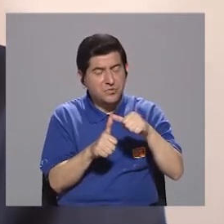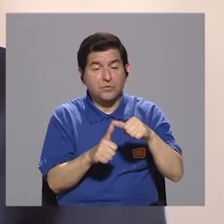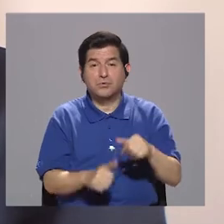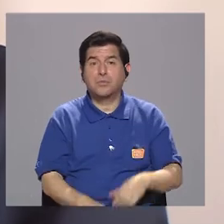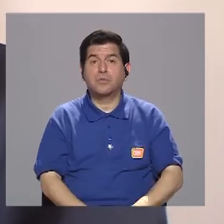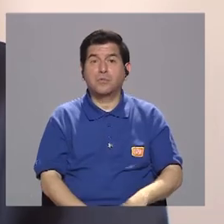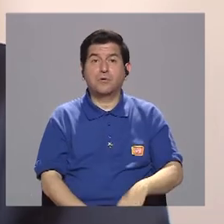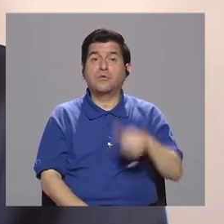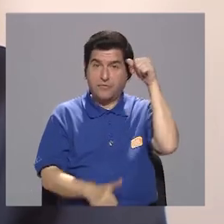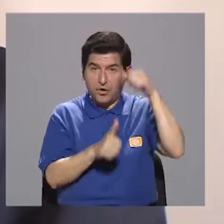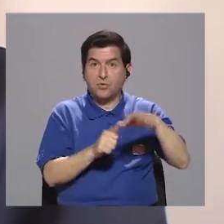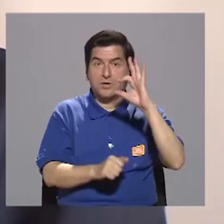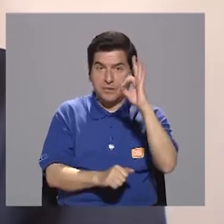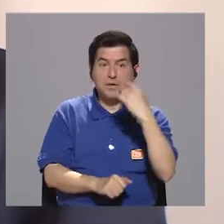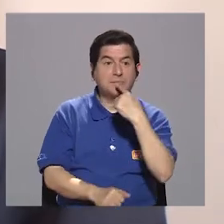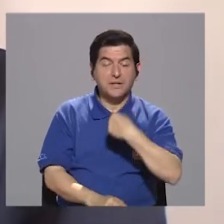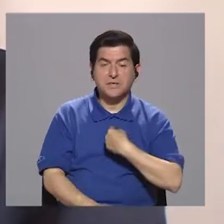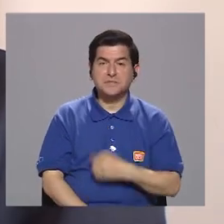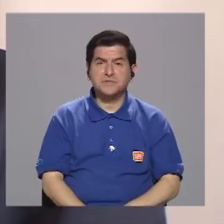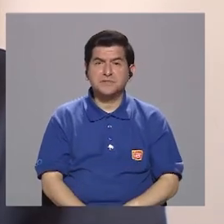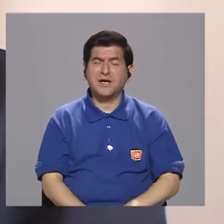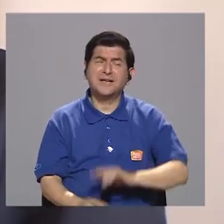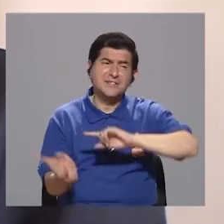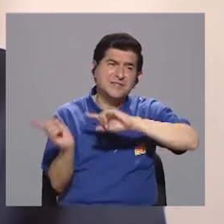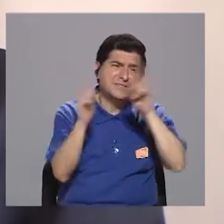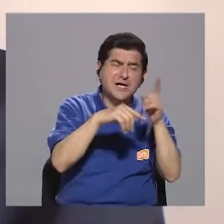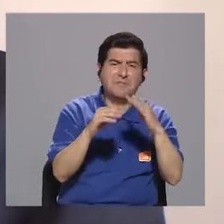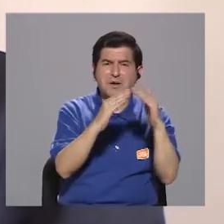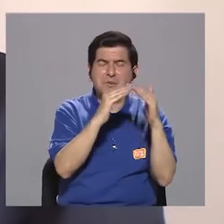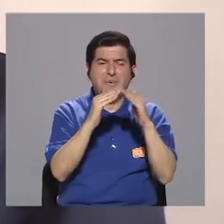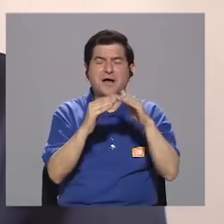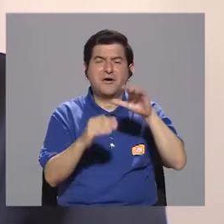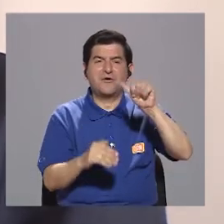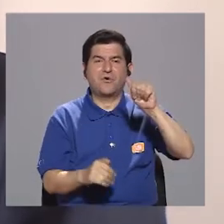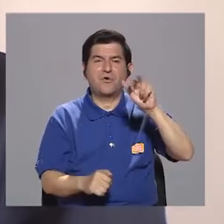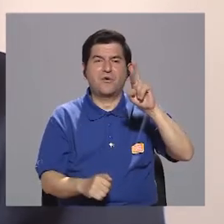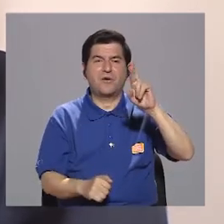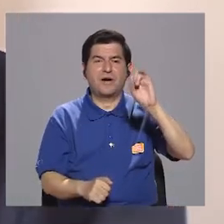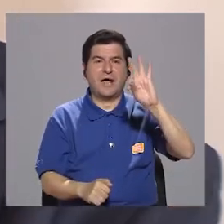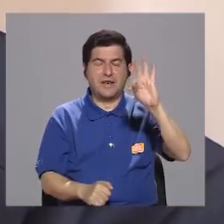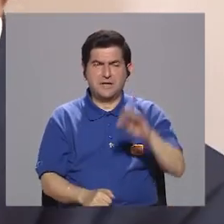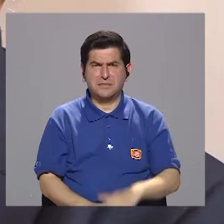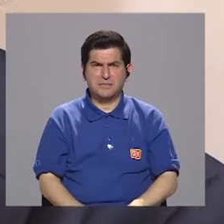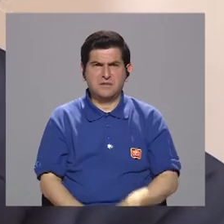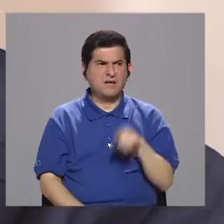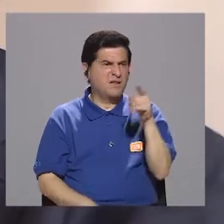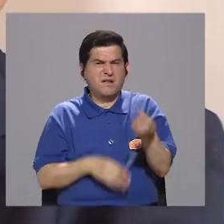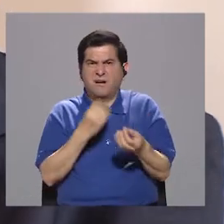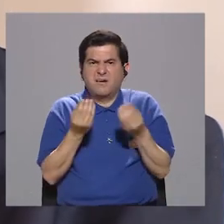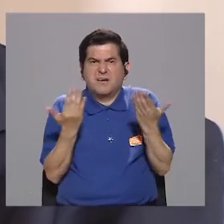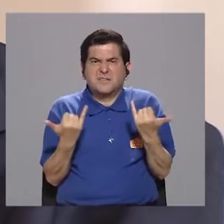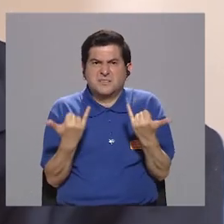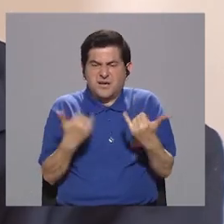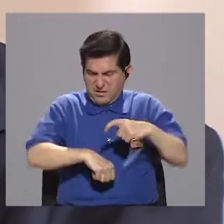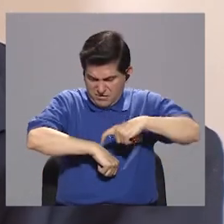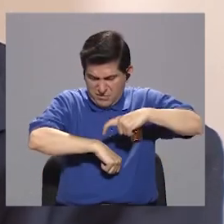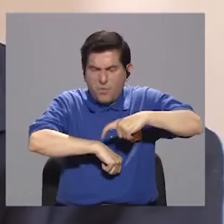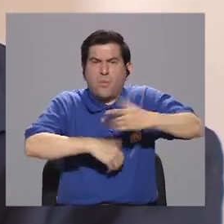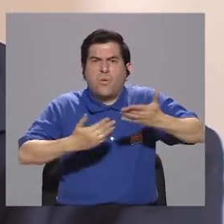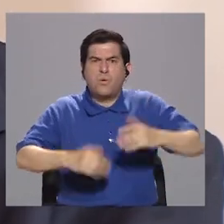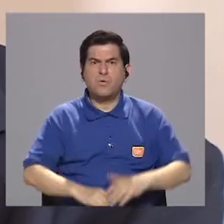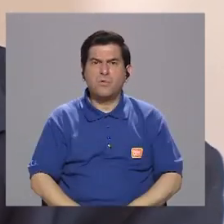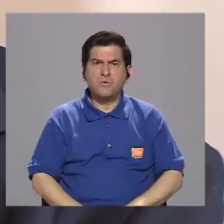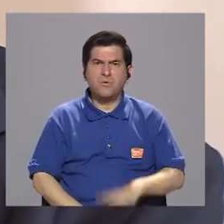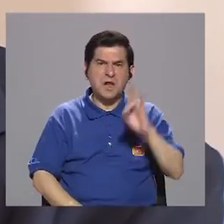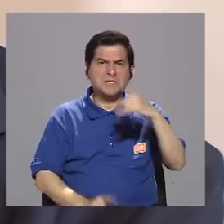muy grabado, que me dice, mijo, lléveme al barrio Carita. Y le digo, ay, doctor, ¿qué vamos a ir a hacer estas horas al barrio Carita? Eran